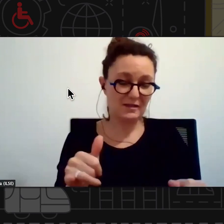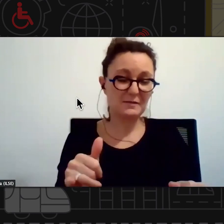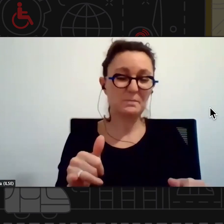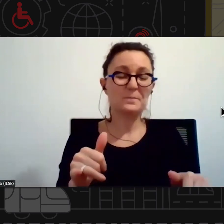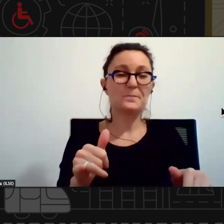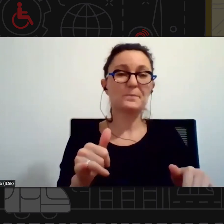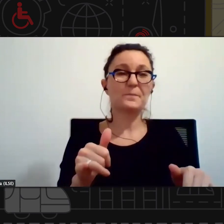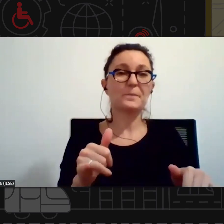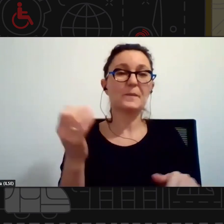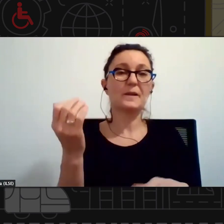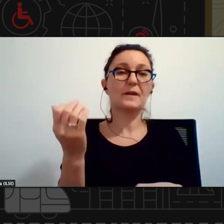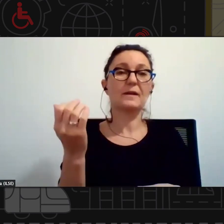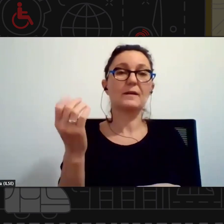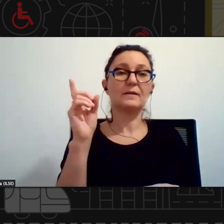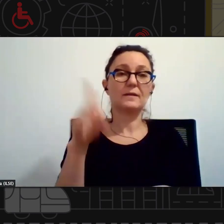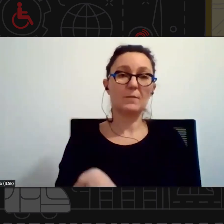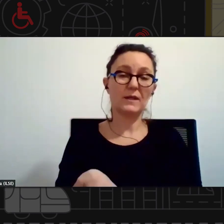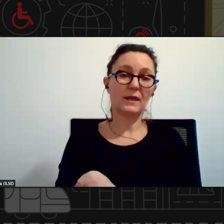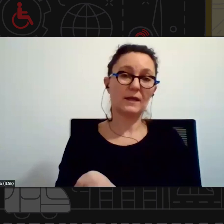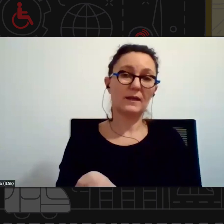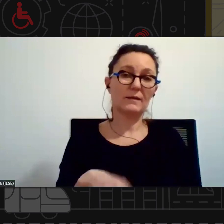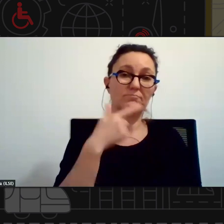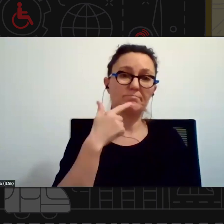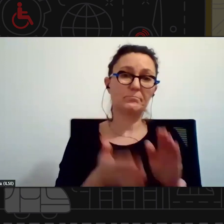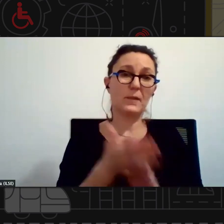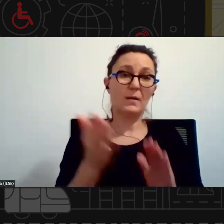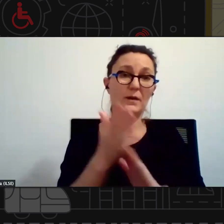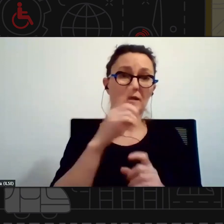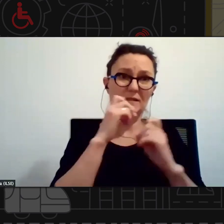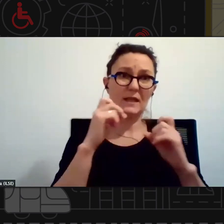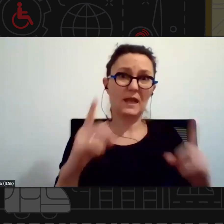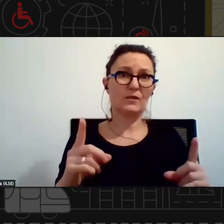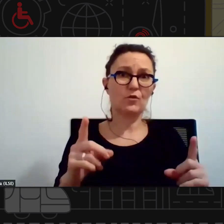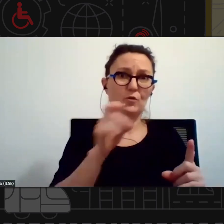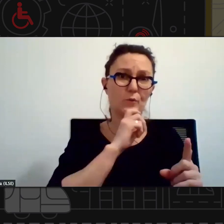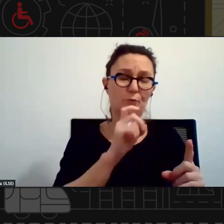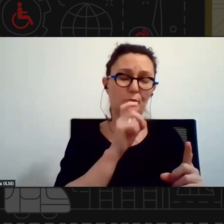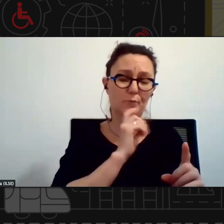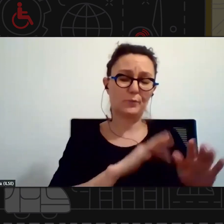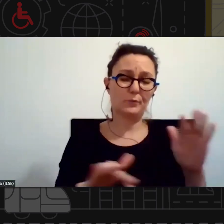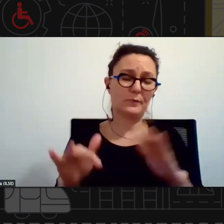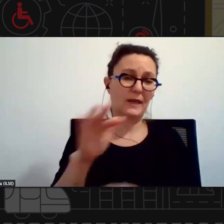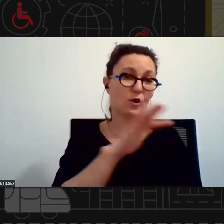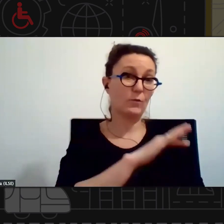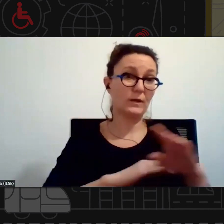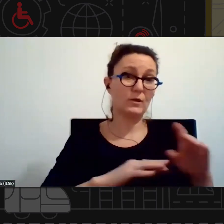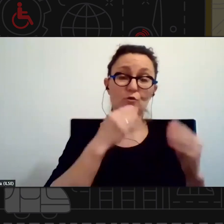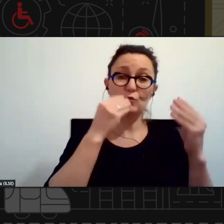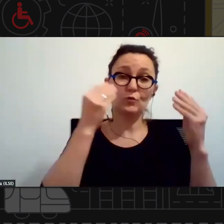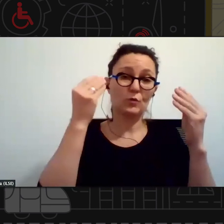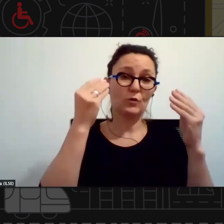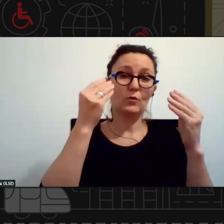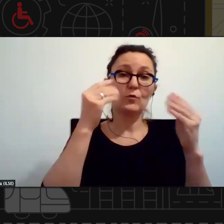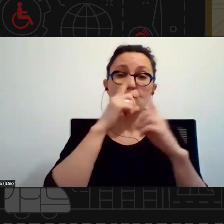feliz salida de este año tan complicado que hemos vivido. un año histórico y no